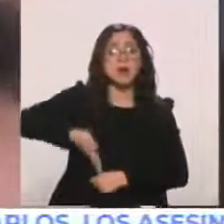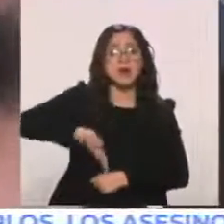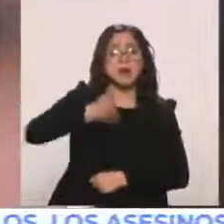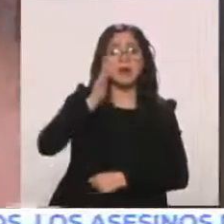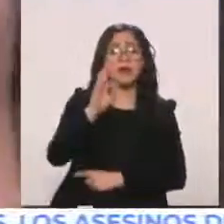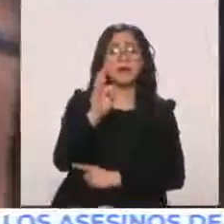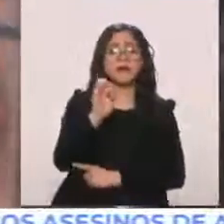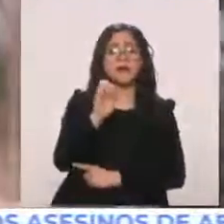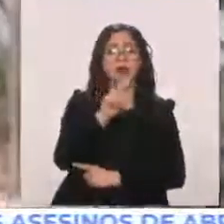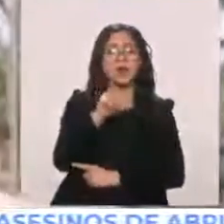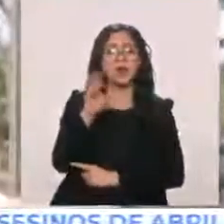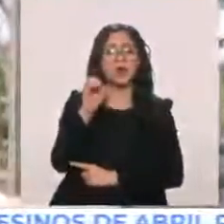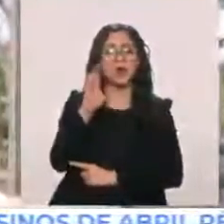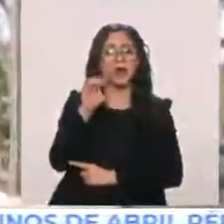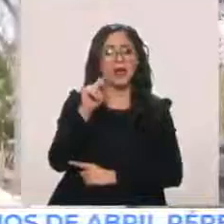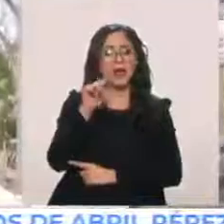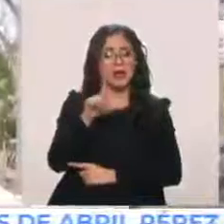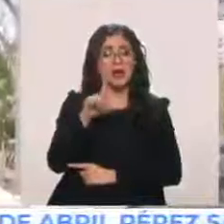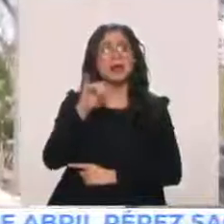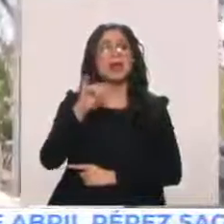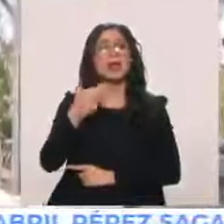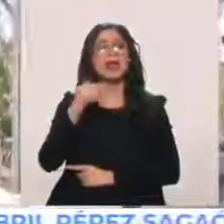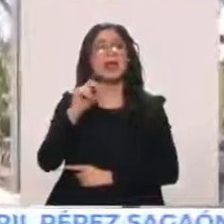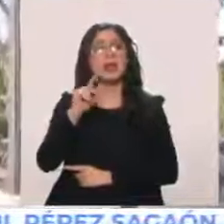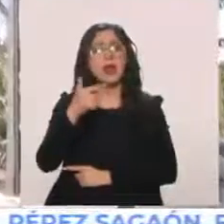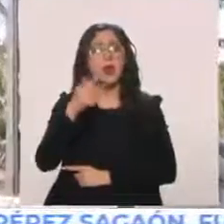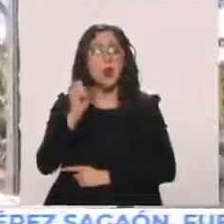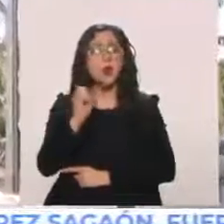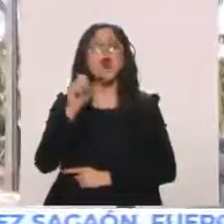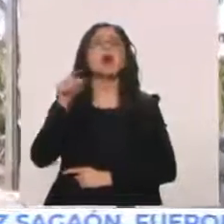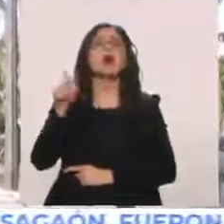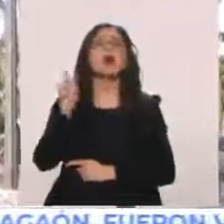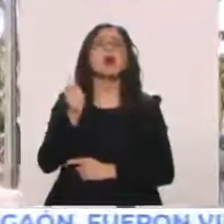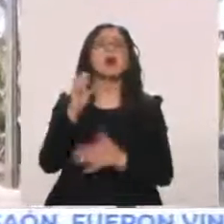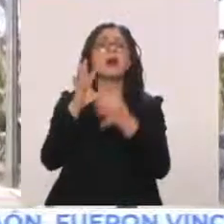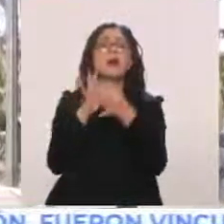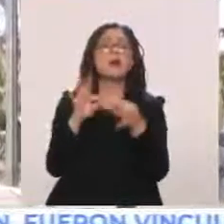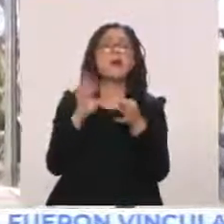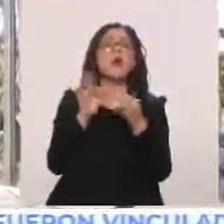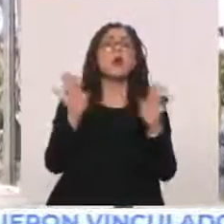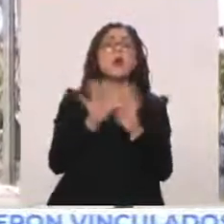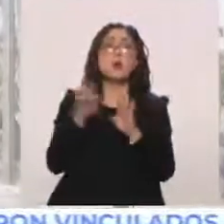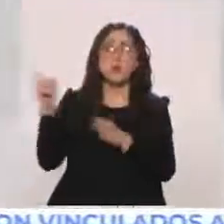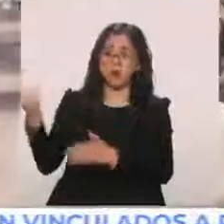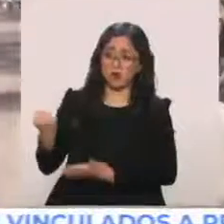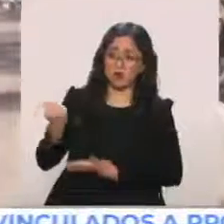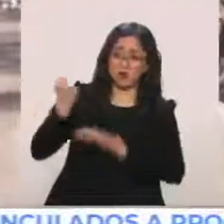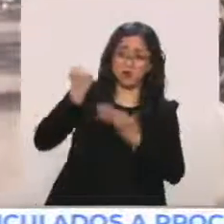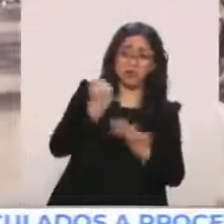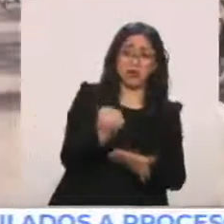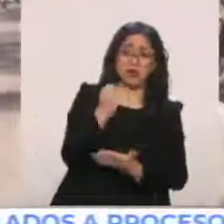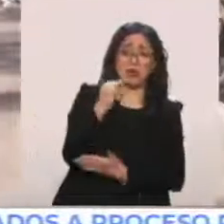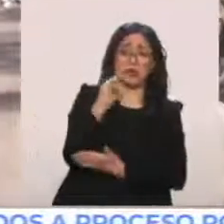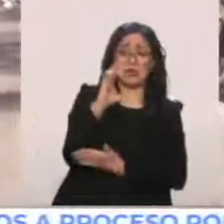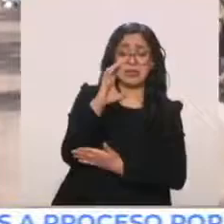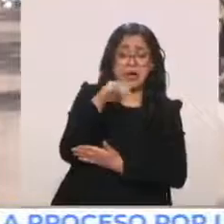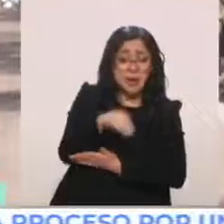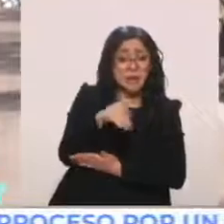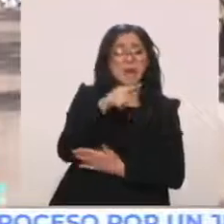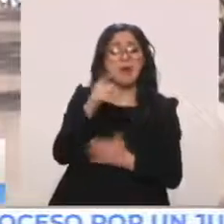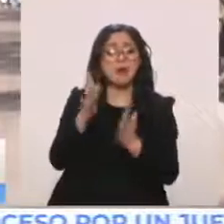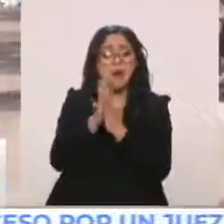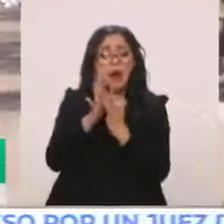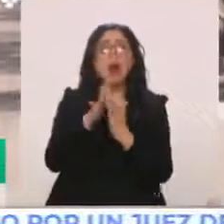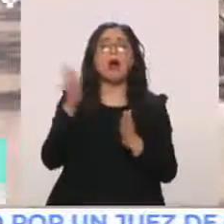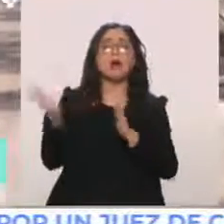nos comparte la forma en que ha mejorado la zona con el presupuesto participativo. La verdad es que cuando